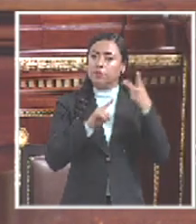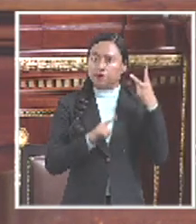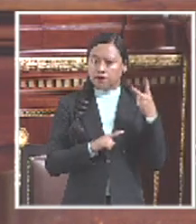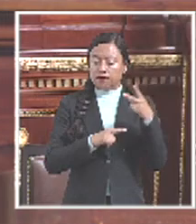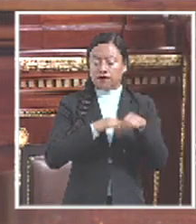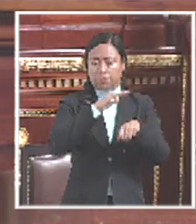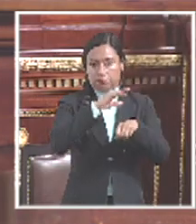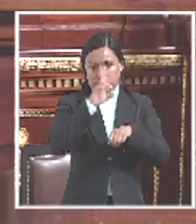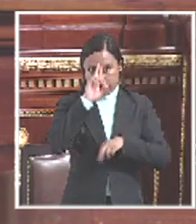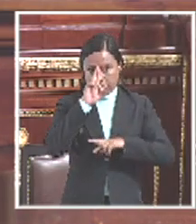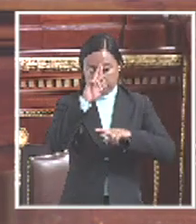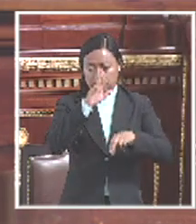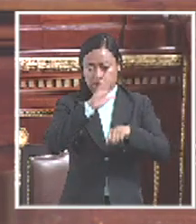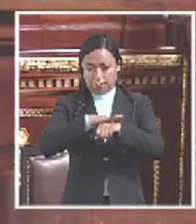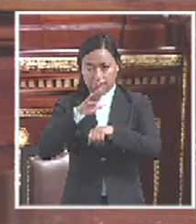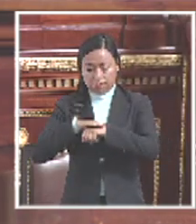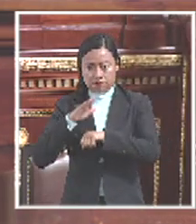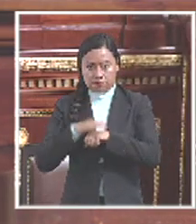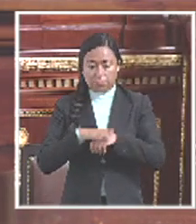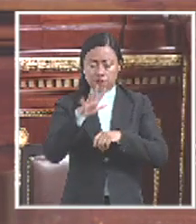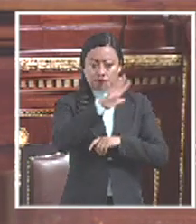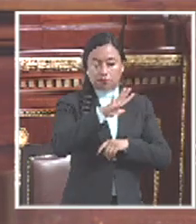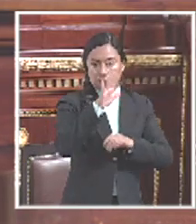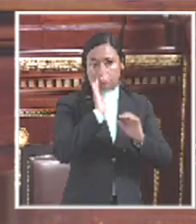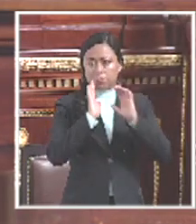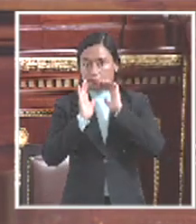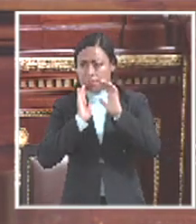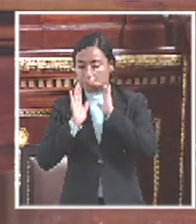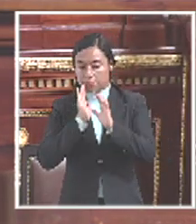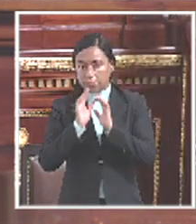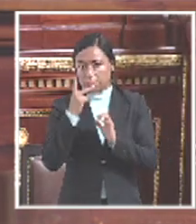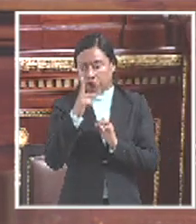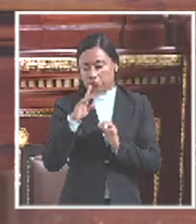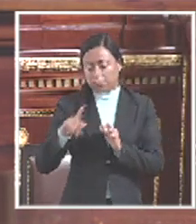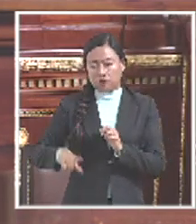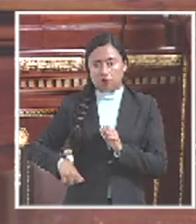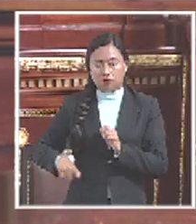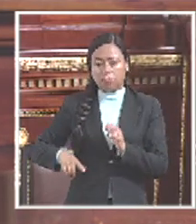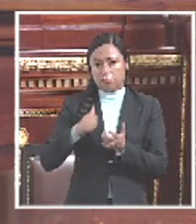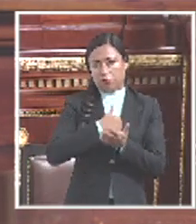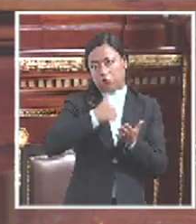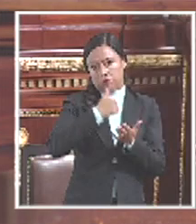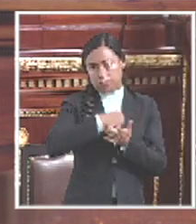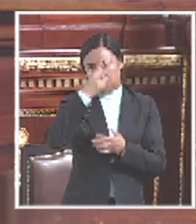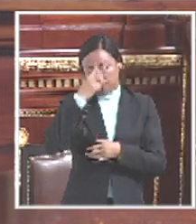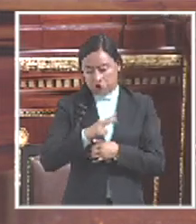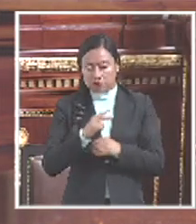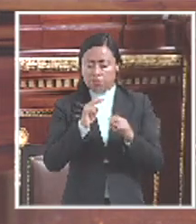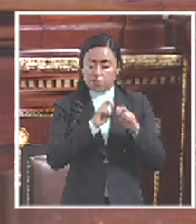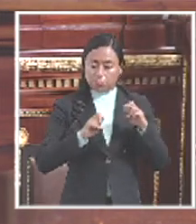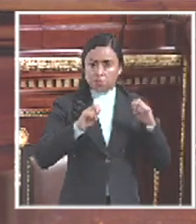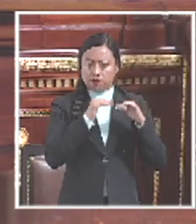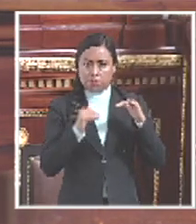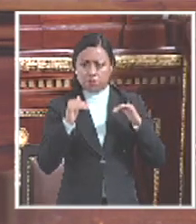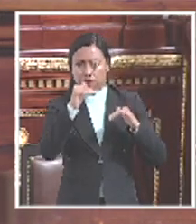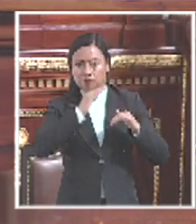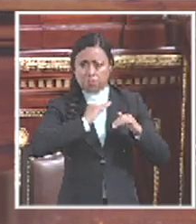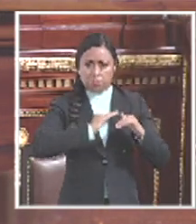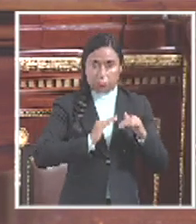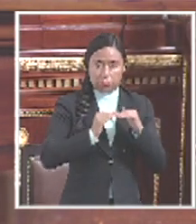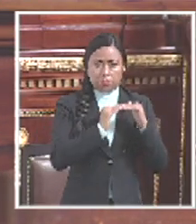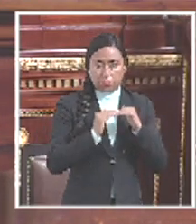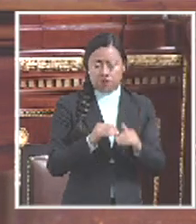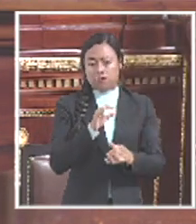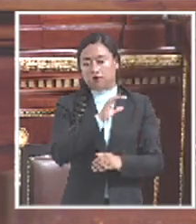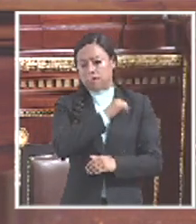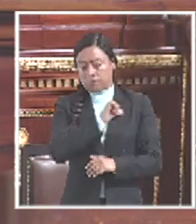respetuoso exhorto a las áreas de comunicación del Gobierno de la Ciudad de México, del Tribunal Superior de Justicia, de las alcaldías, de